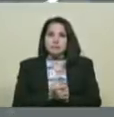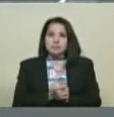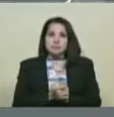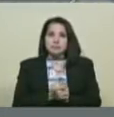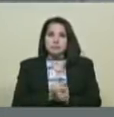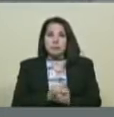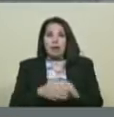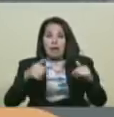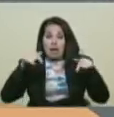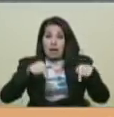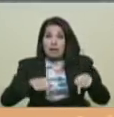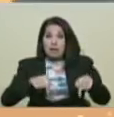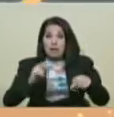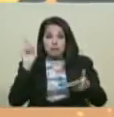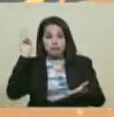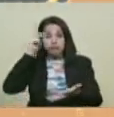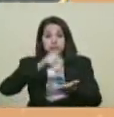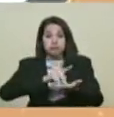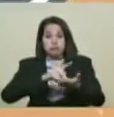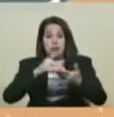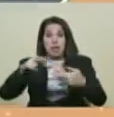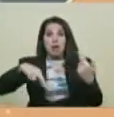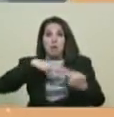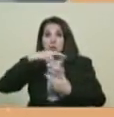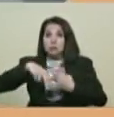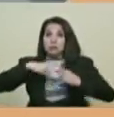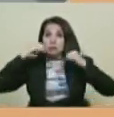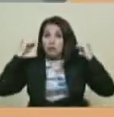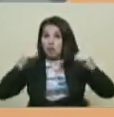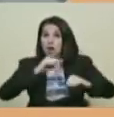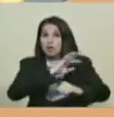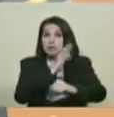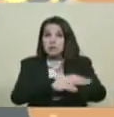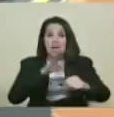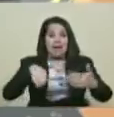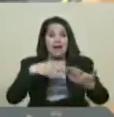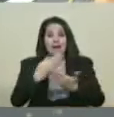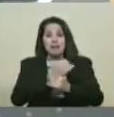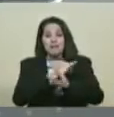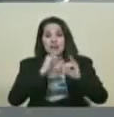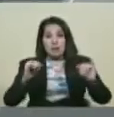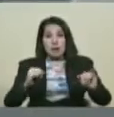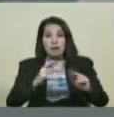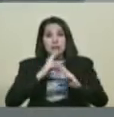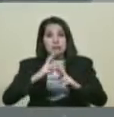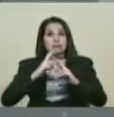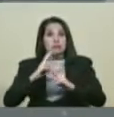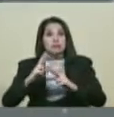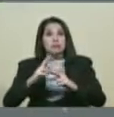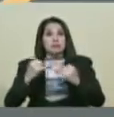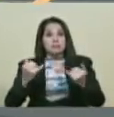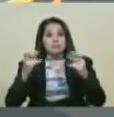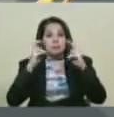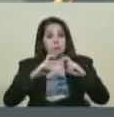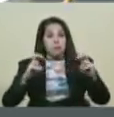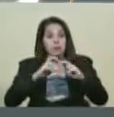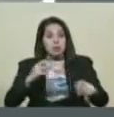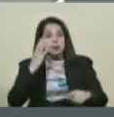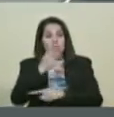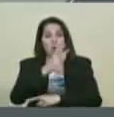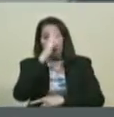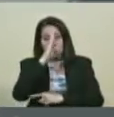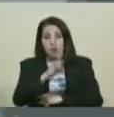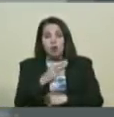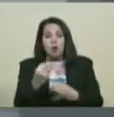Aquí está la revolución parada y aquí estamos nosotros llevando todo hasta la última consecuencia. Ahí están los resultados de la investigación ordenada por el